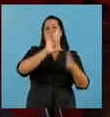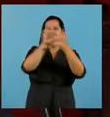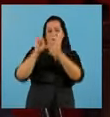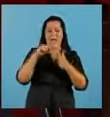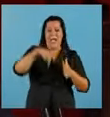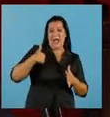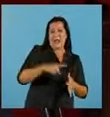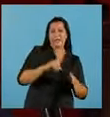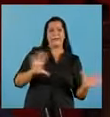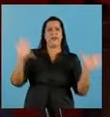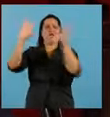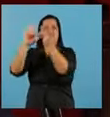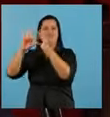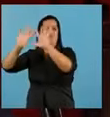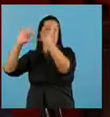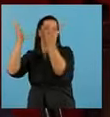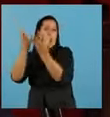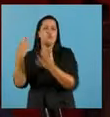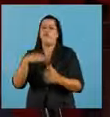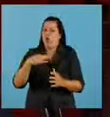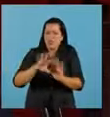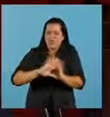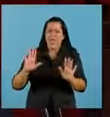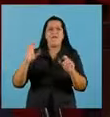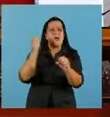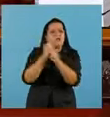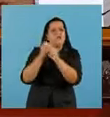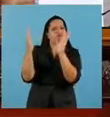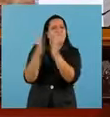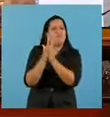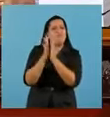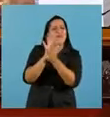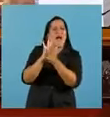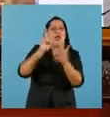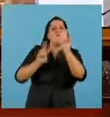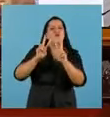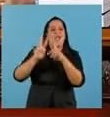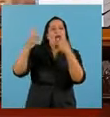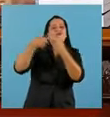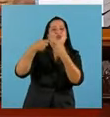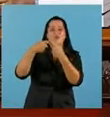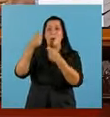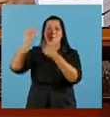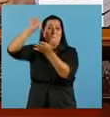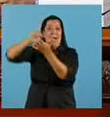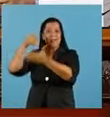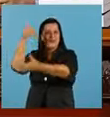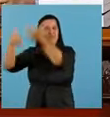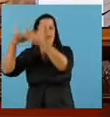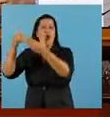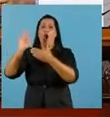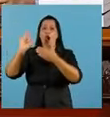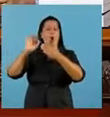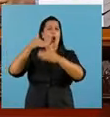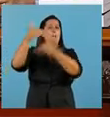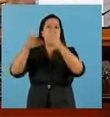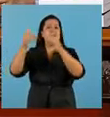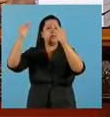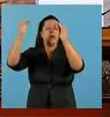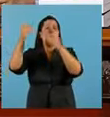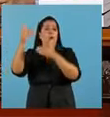sin exclusiones en la que avancemos en esquemas de asociación con países desarrollados, con países emergentes y con países